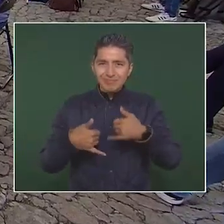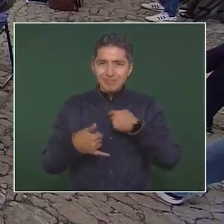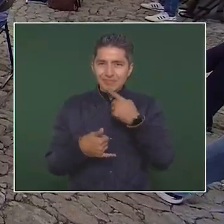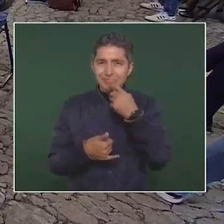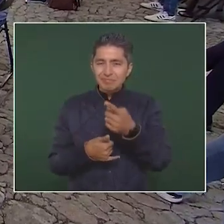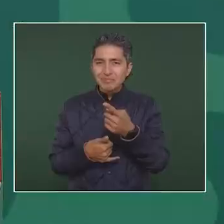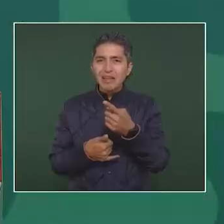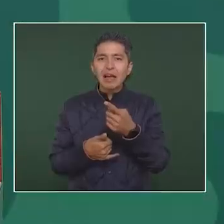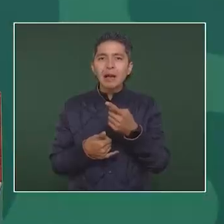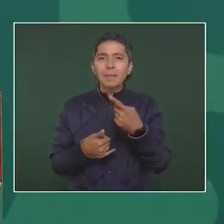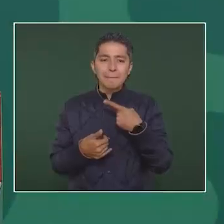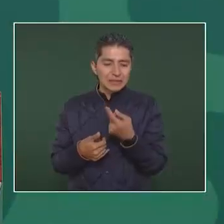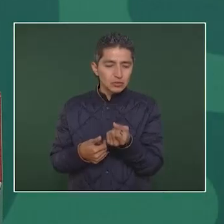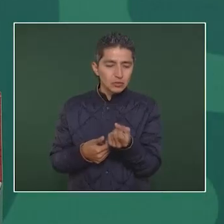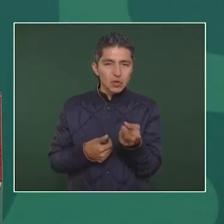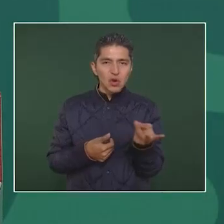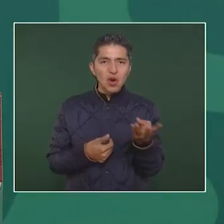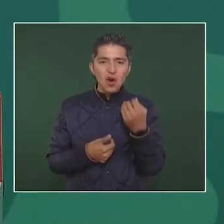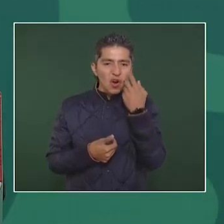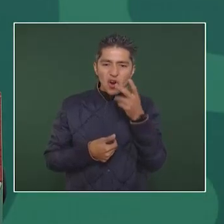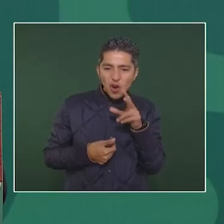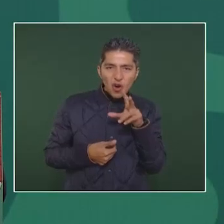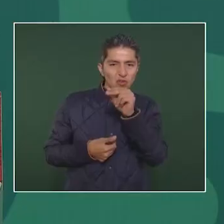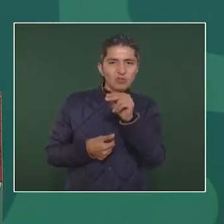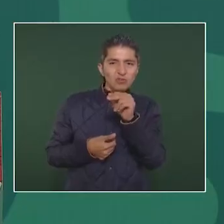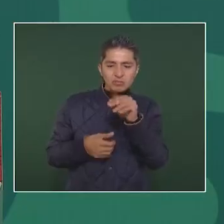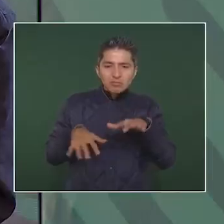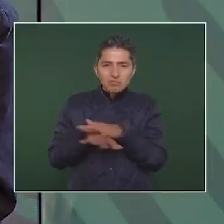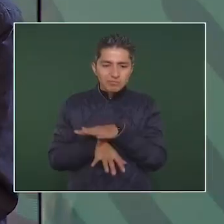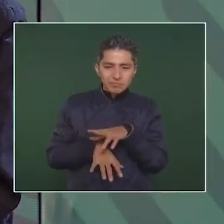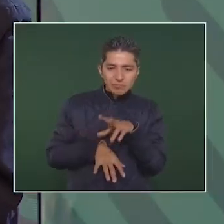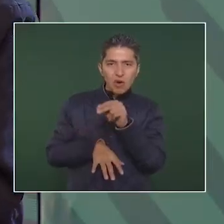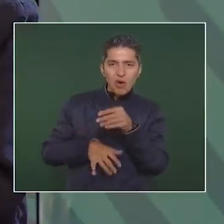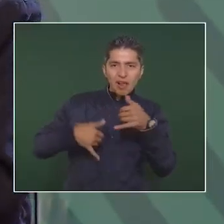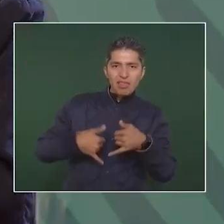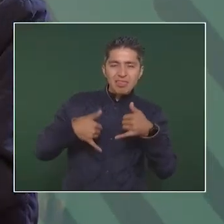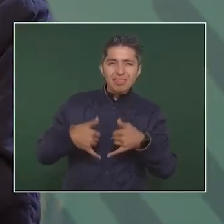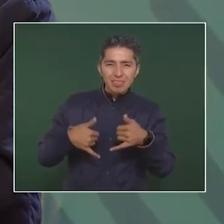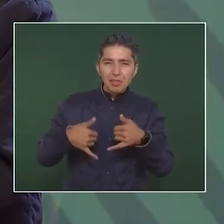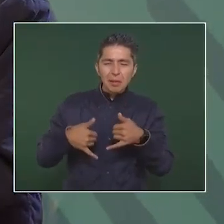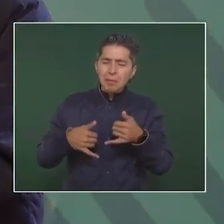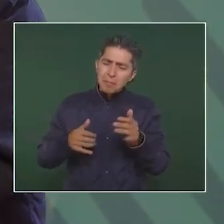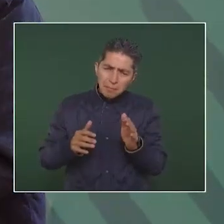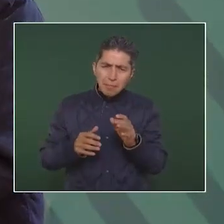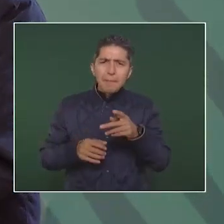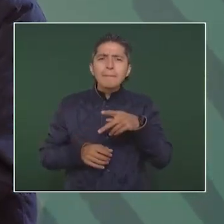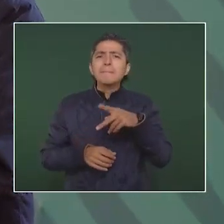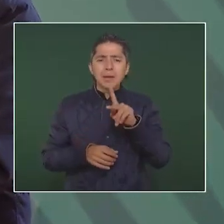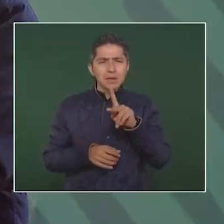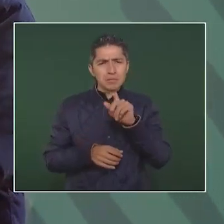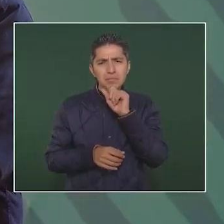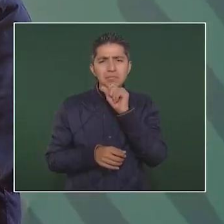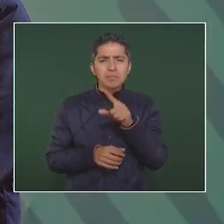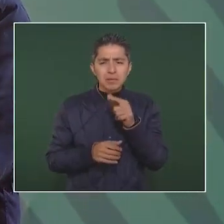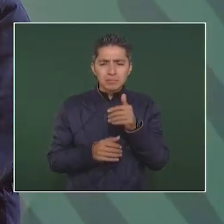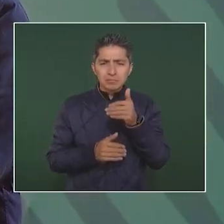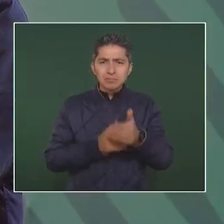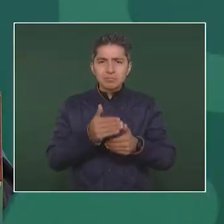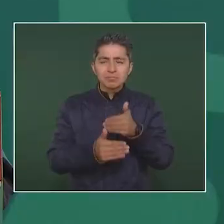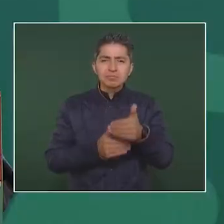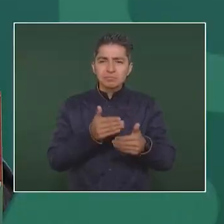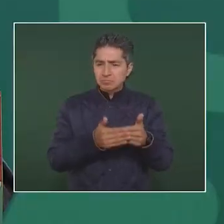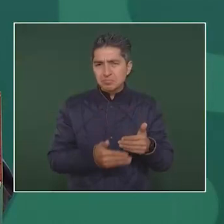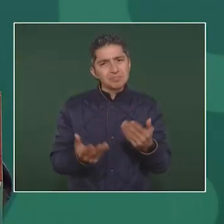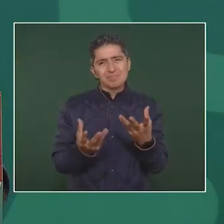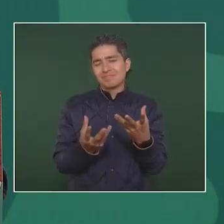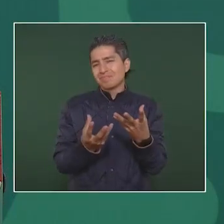no quieren la transformación, pero también se ha avanzado